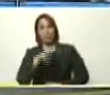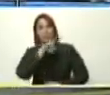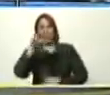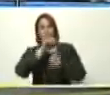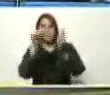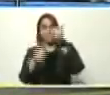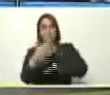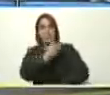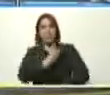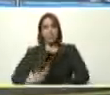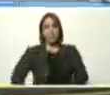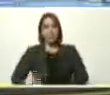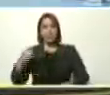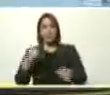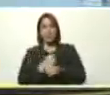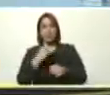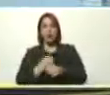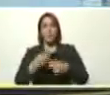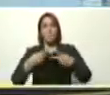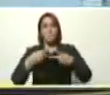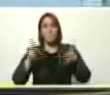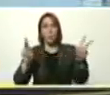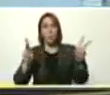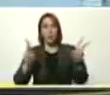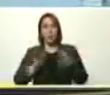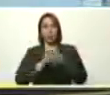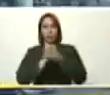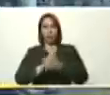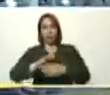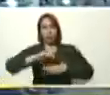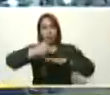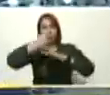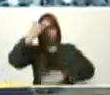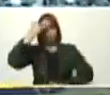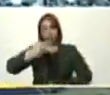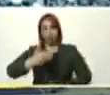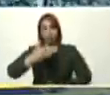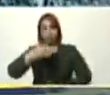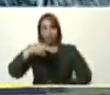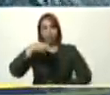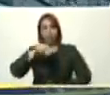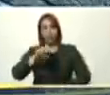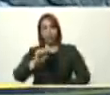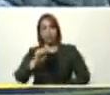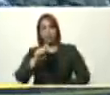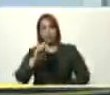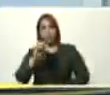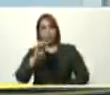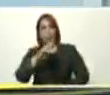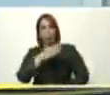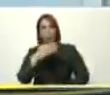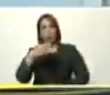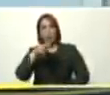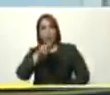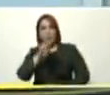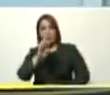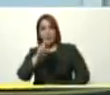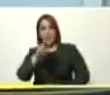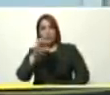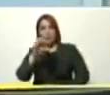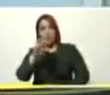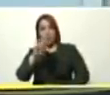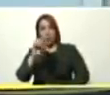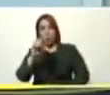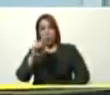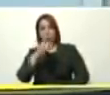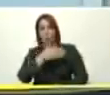vicepresidente de Obras Públicas, general Néstor Reverol Torres, al merideño,